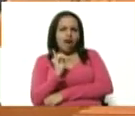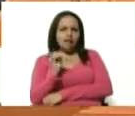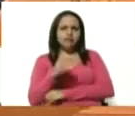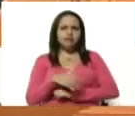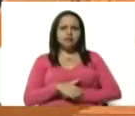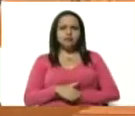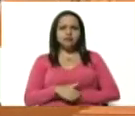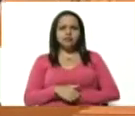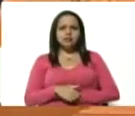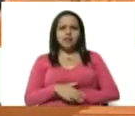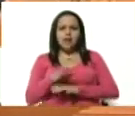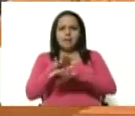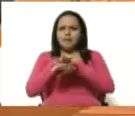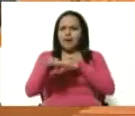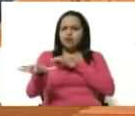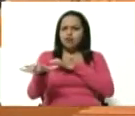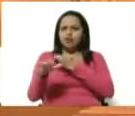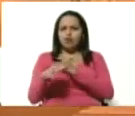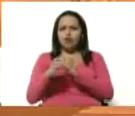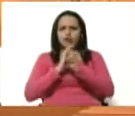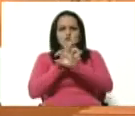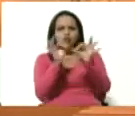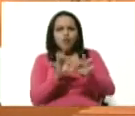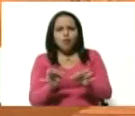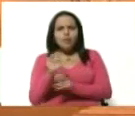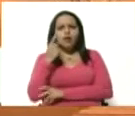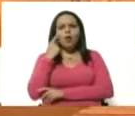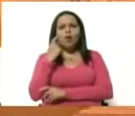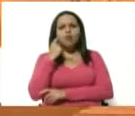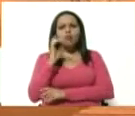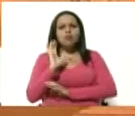en la mayor tradición